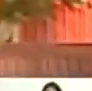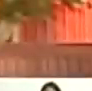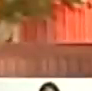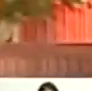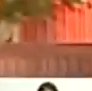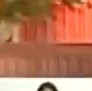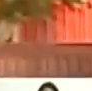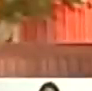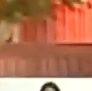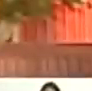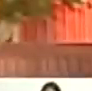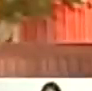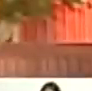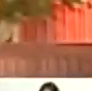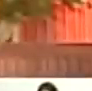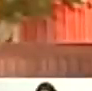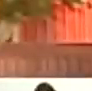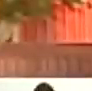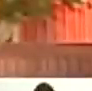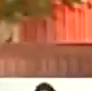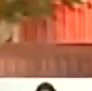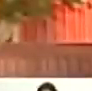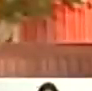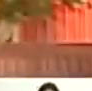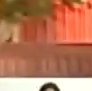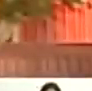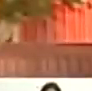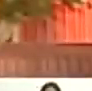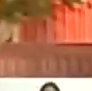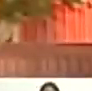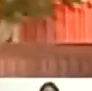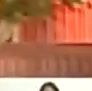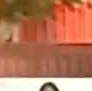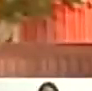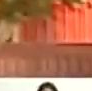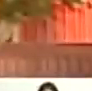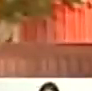años 90 fundacionales de esta revolución hermosa,